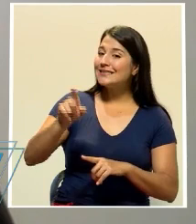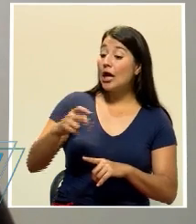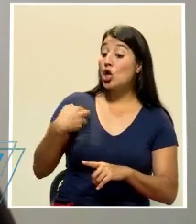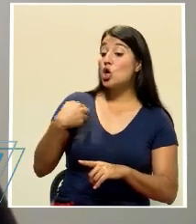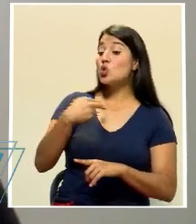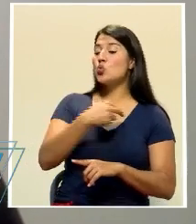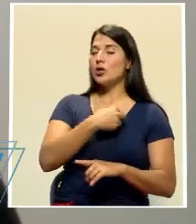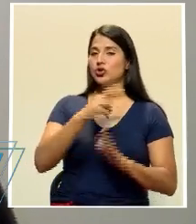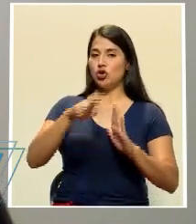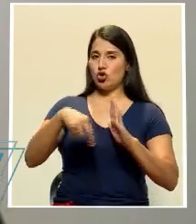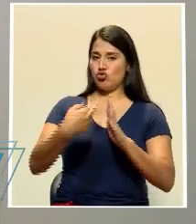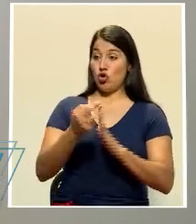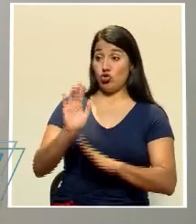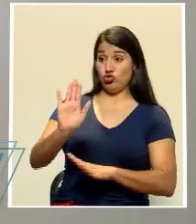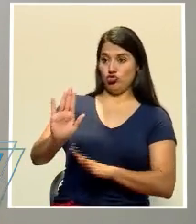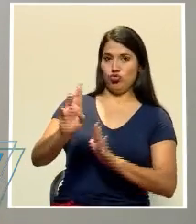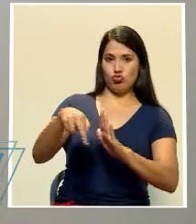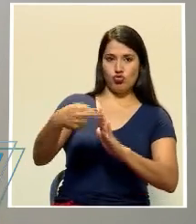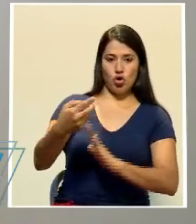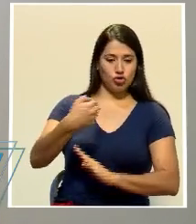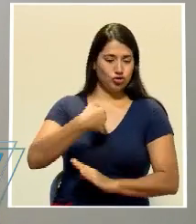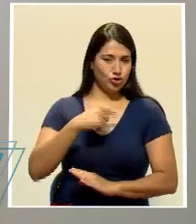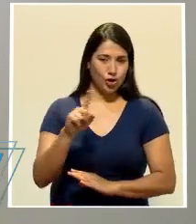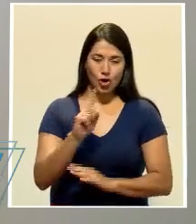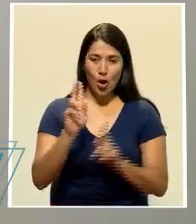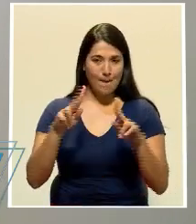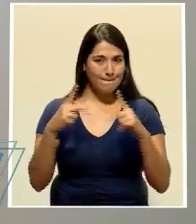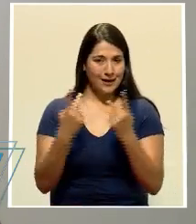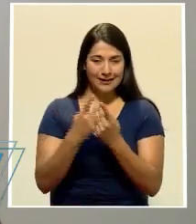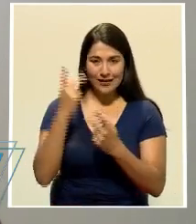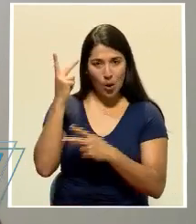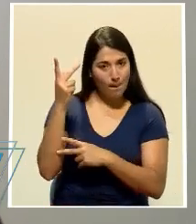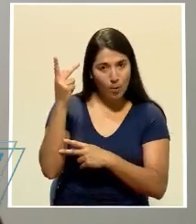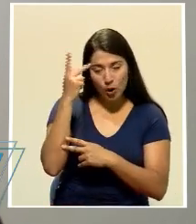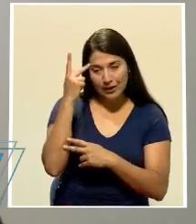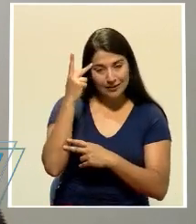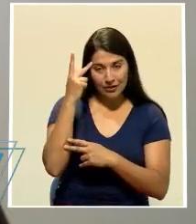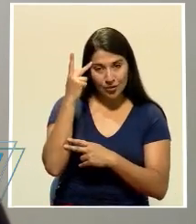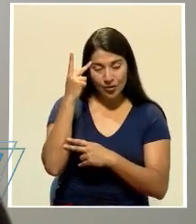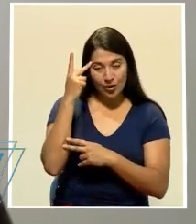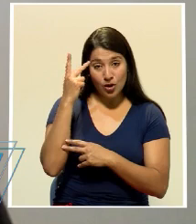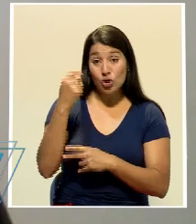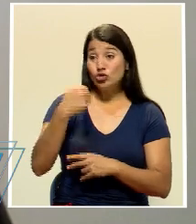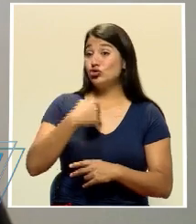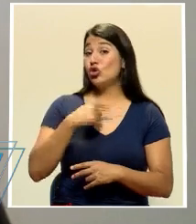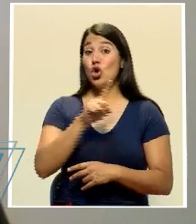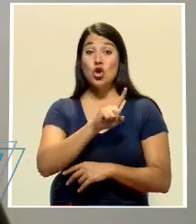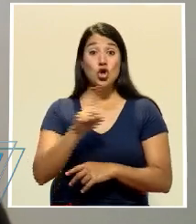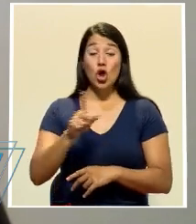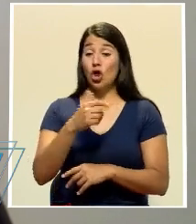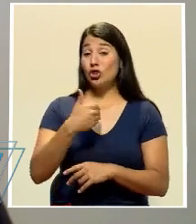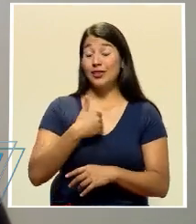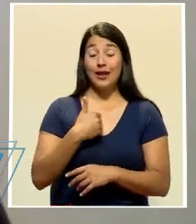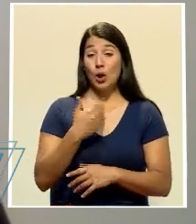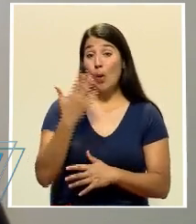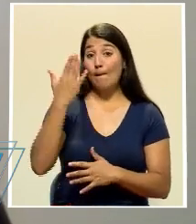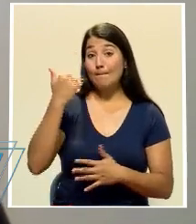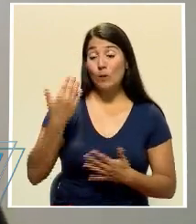a nosotros. Es decir, yo no soy un partido político de gobierno ni oposición, no tengo por qué